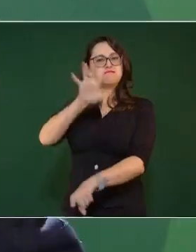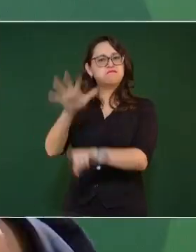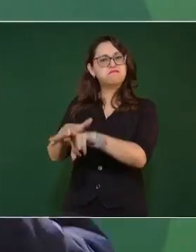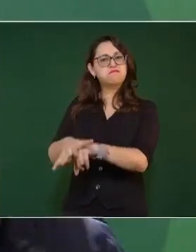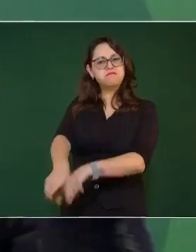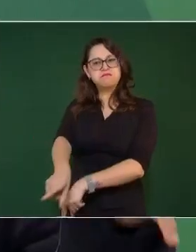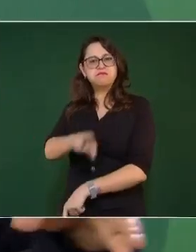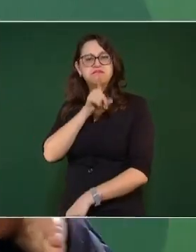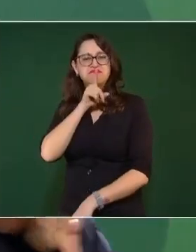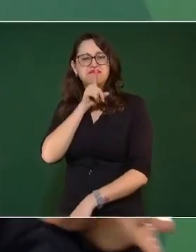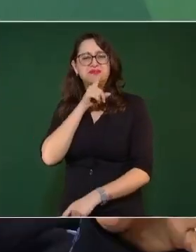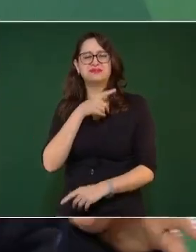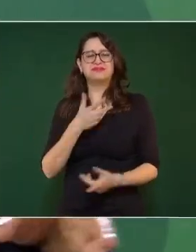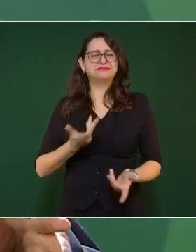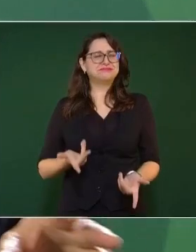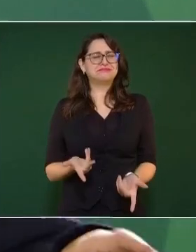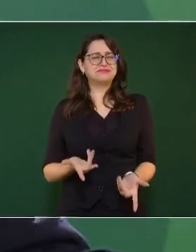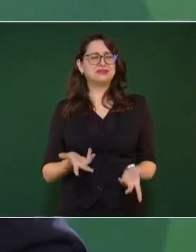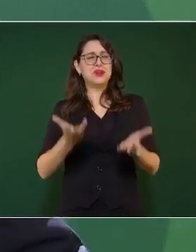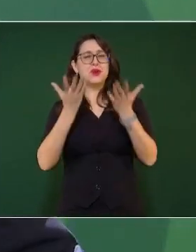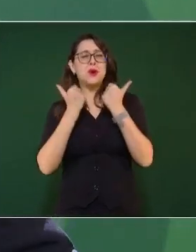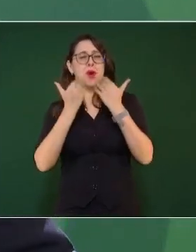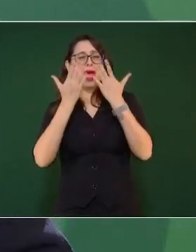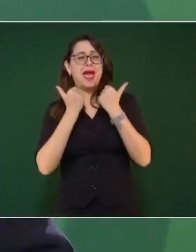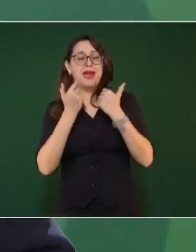Pero es que así está el ambiente, ¿no?